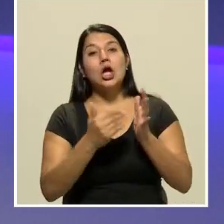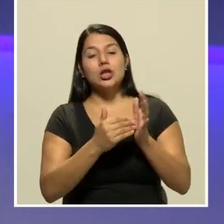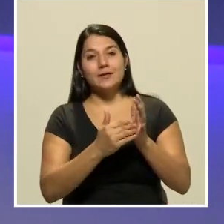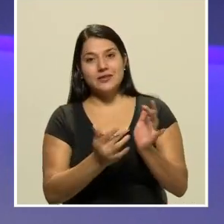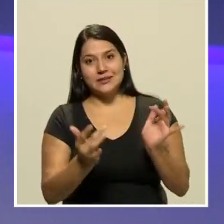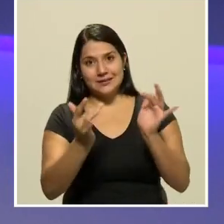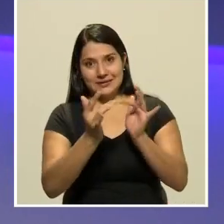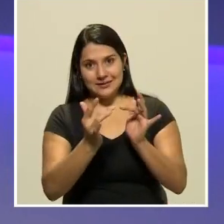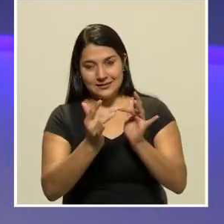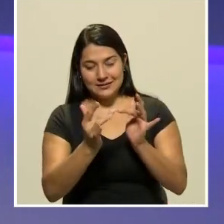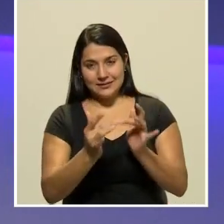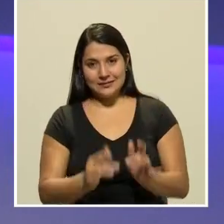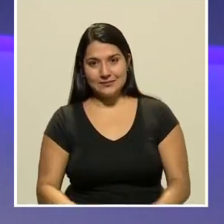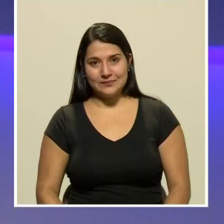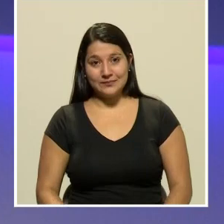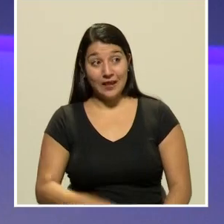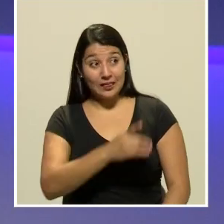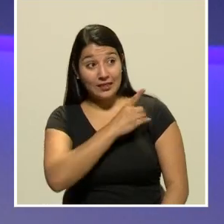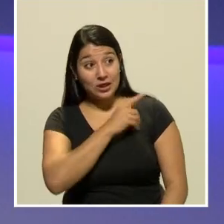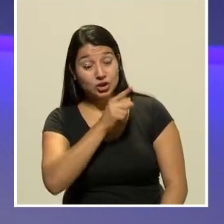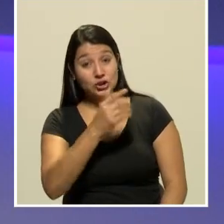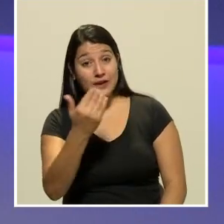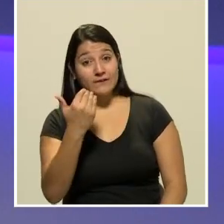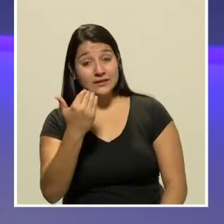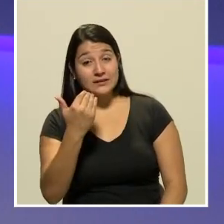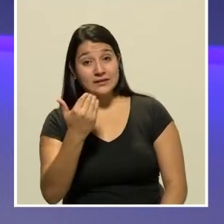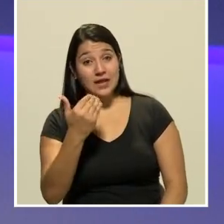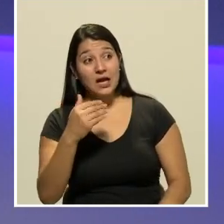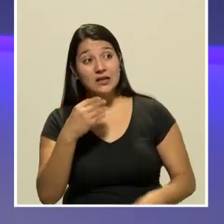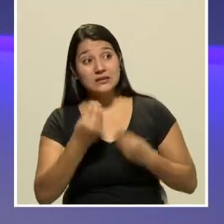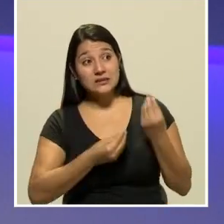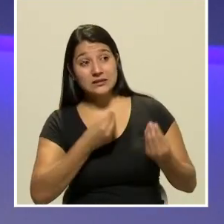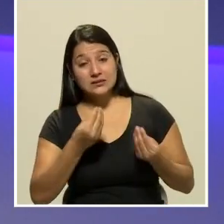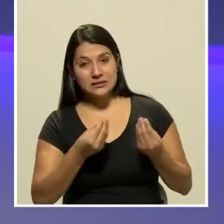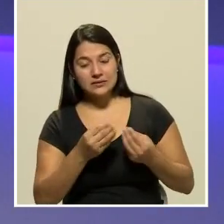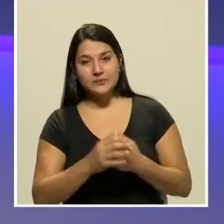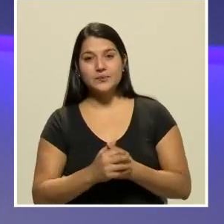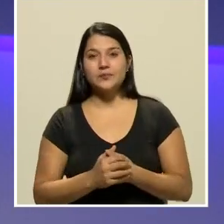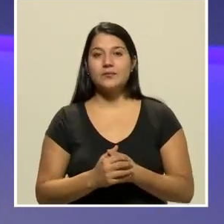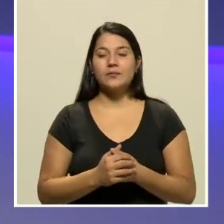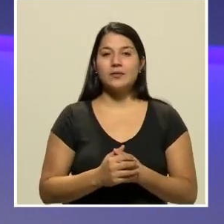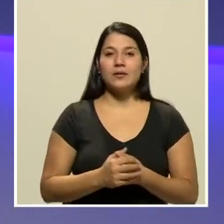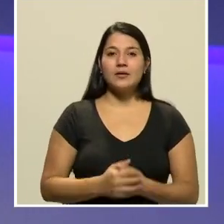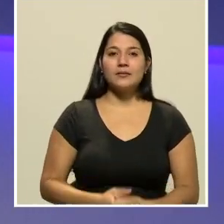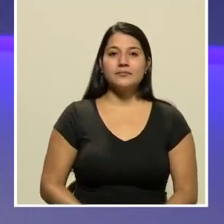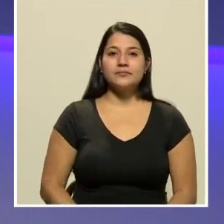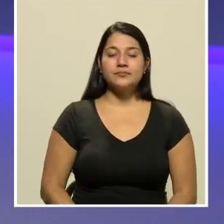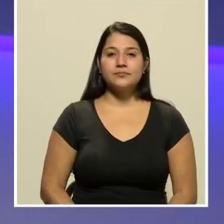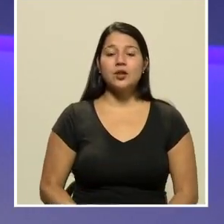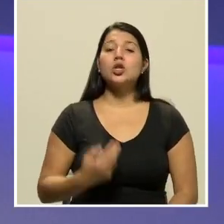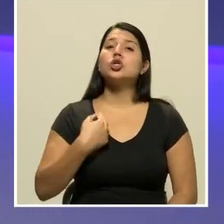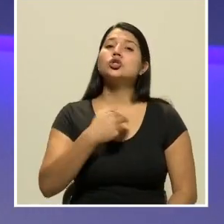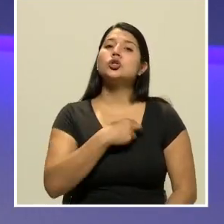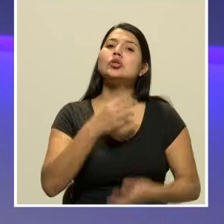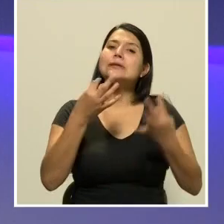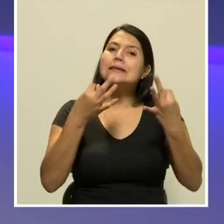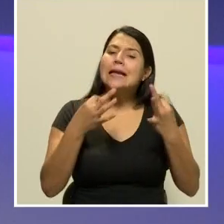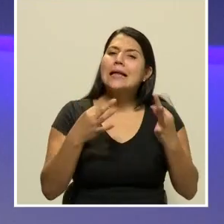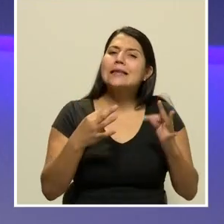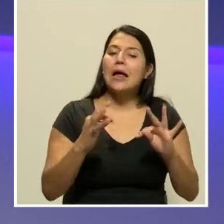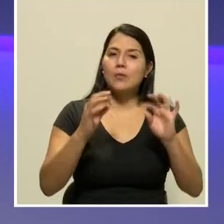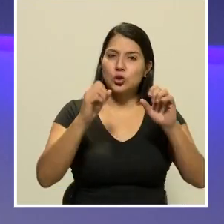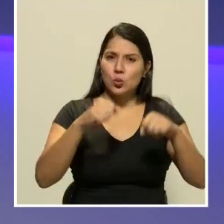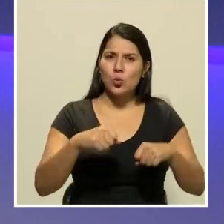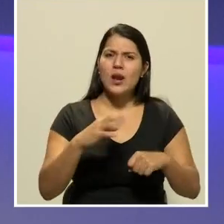comunicación. Señor director, usted me avisa cómo vamos. Lo que intentábamos abordar era